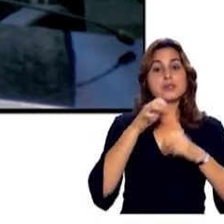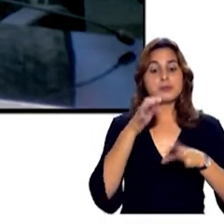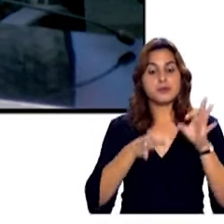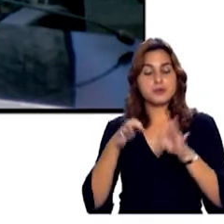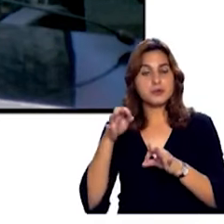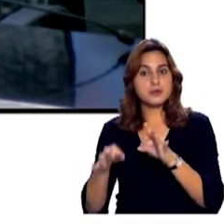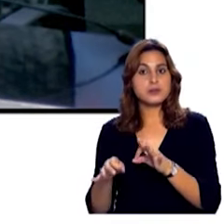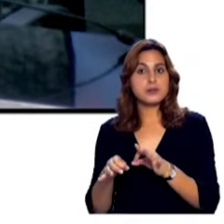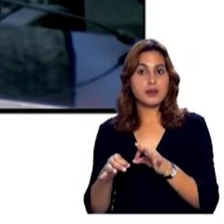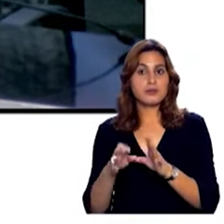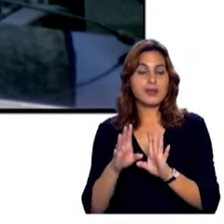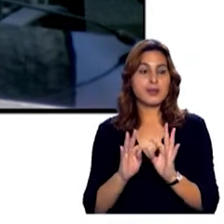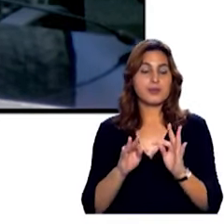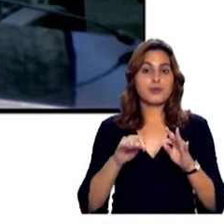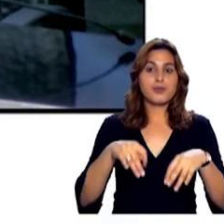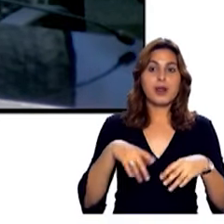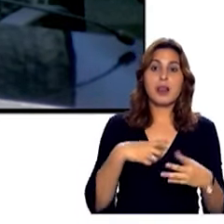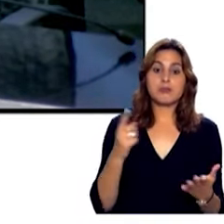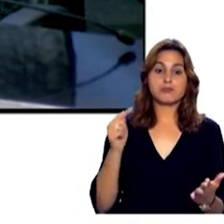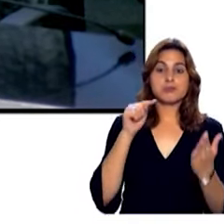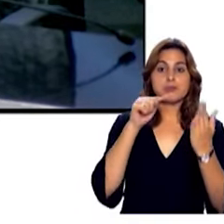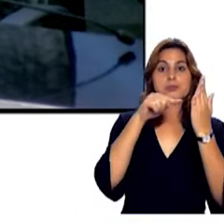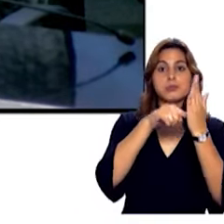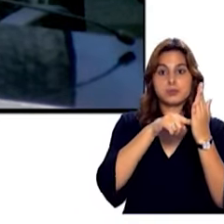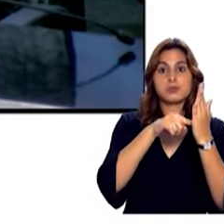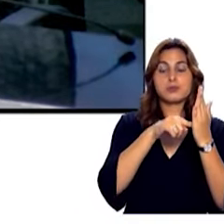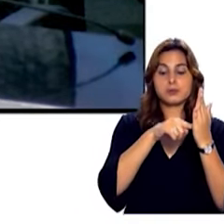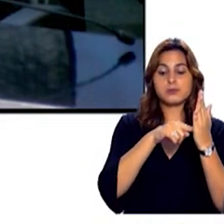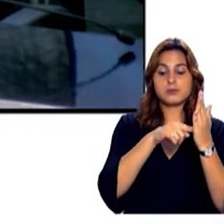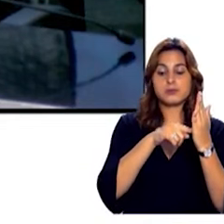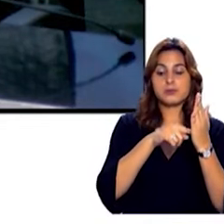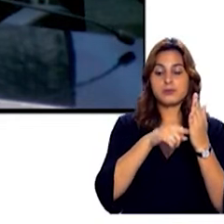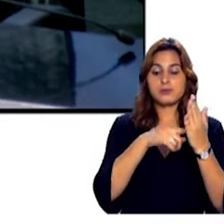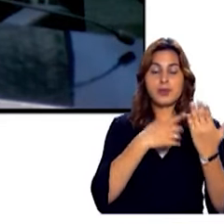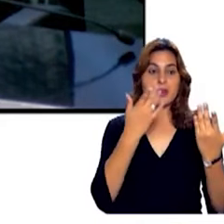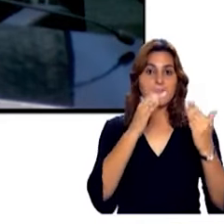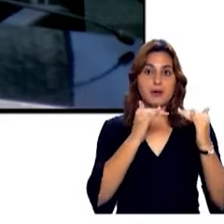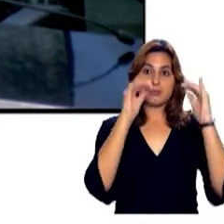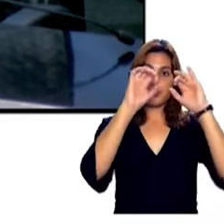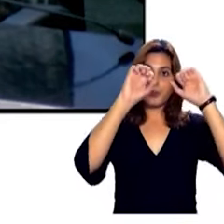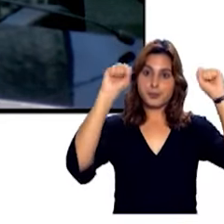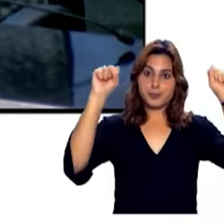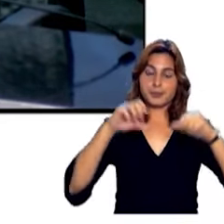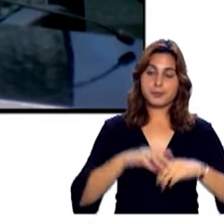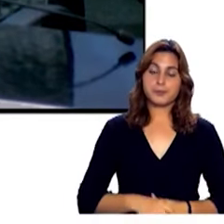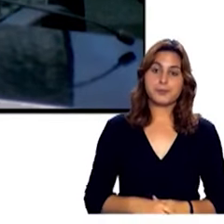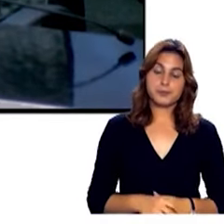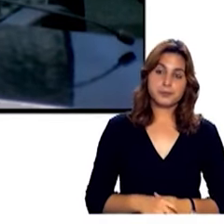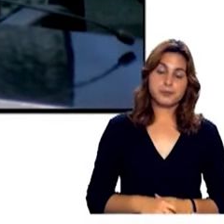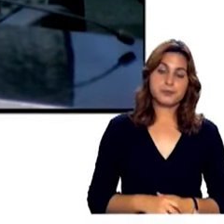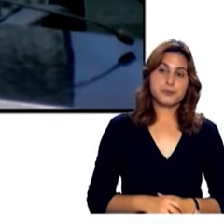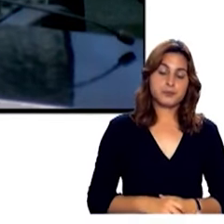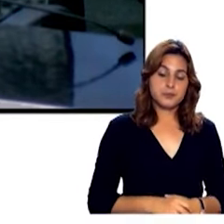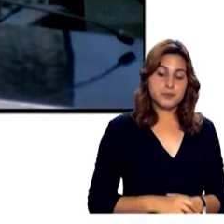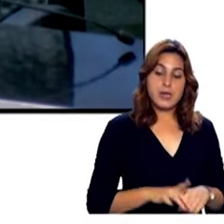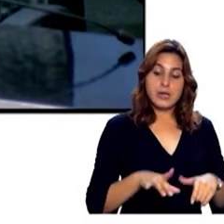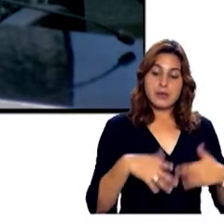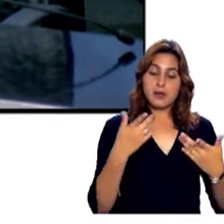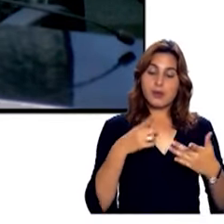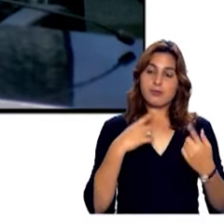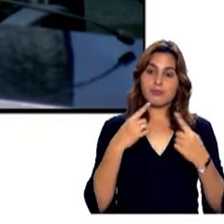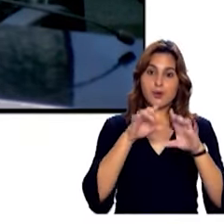altice del del tribunal Supremo Y adem es un deseo del propio sistema que todo llegue al a ese